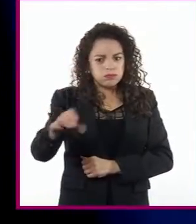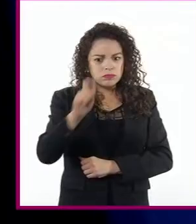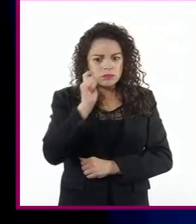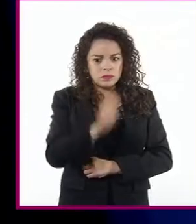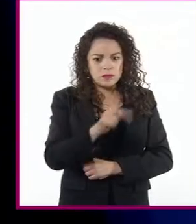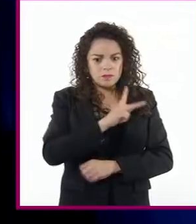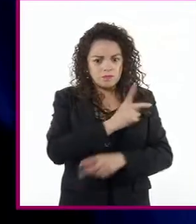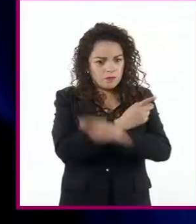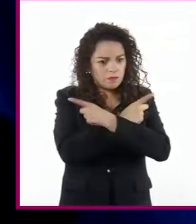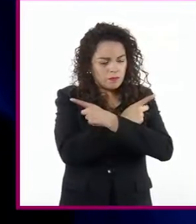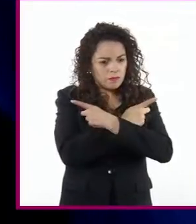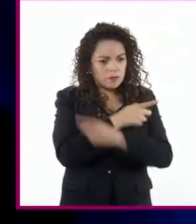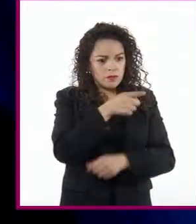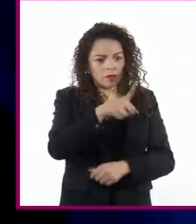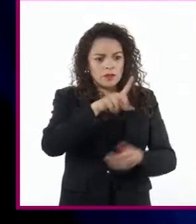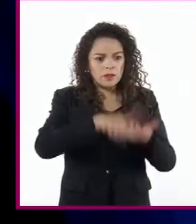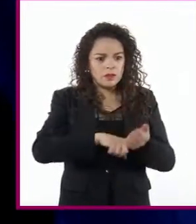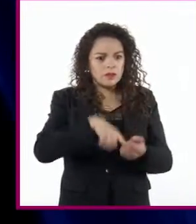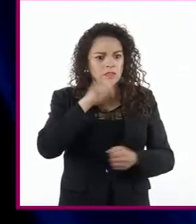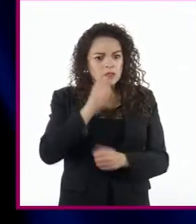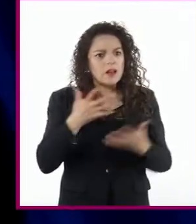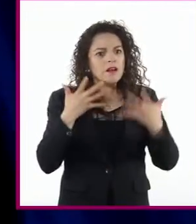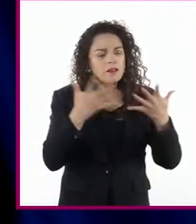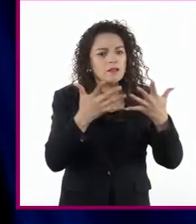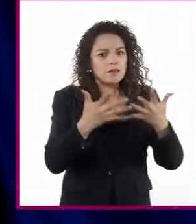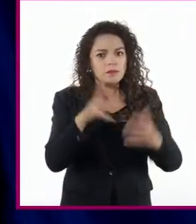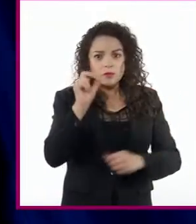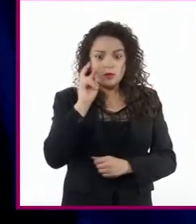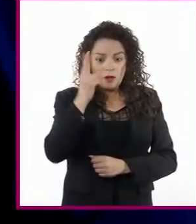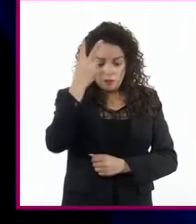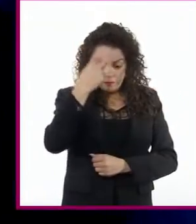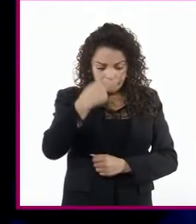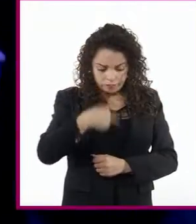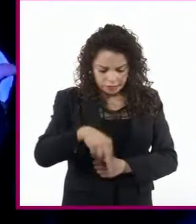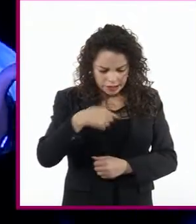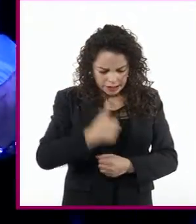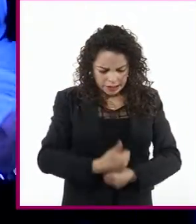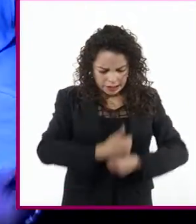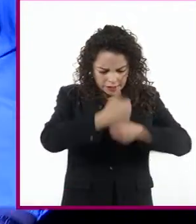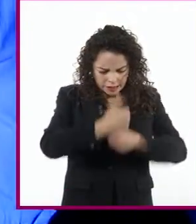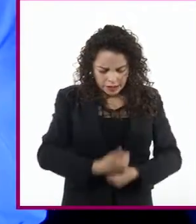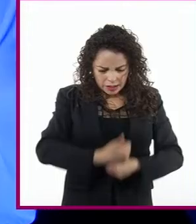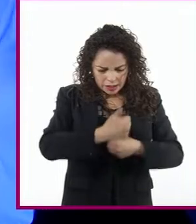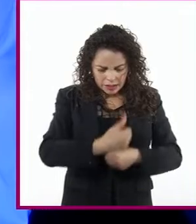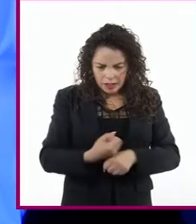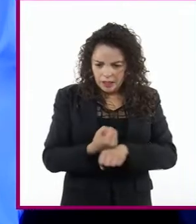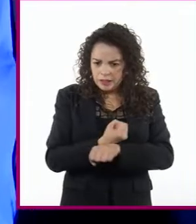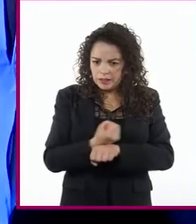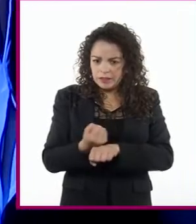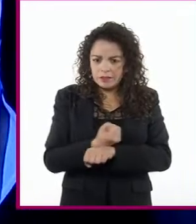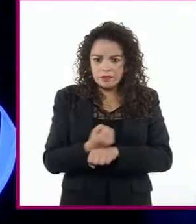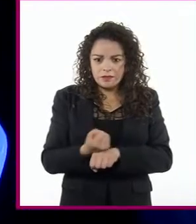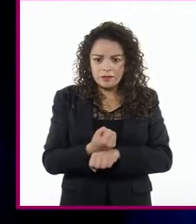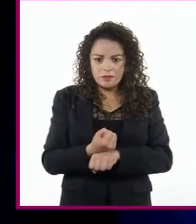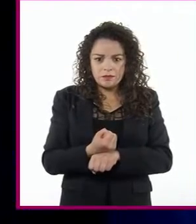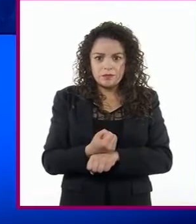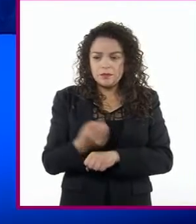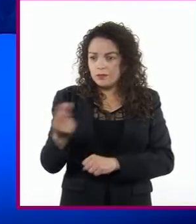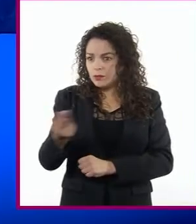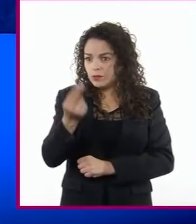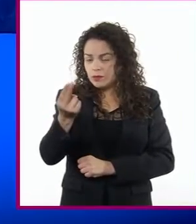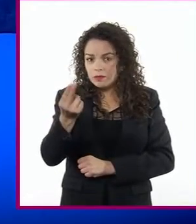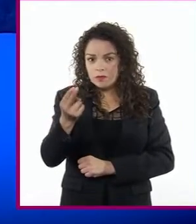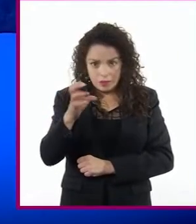sus apetitos torpes! ¿No se ven aquí los golpes de la sangre y las señales? ¿Vosotros sois